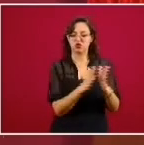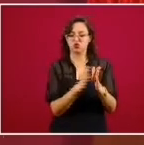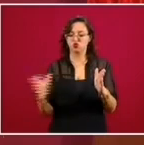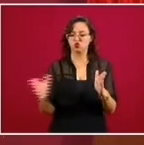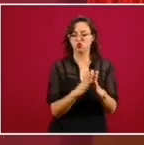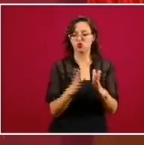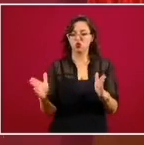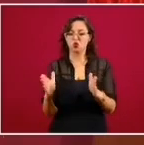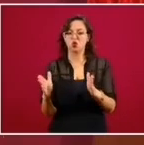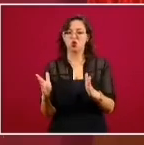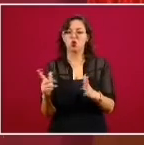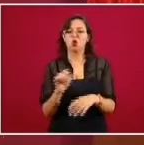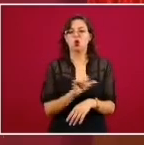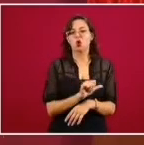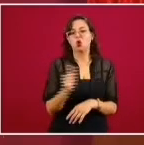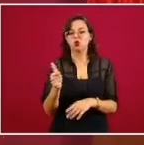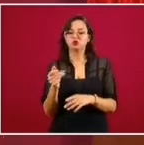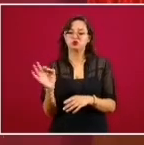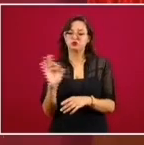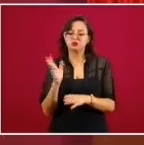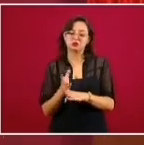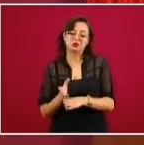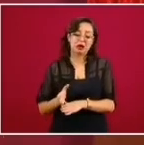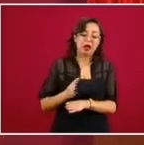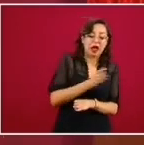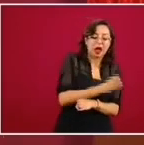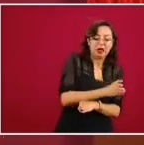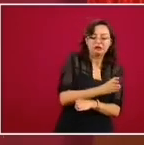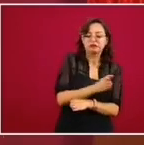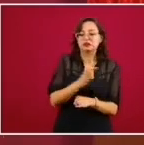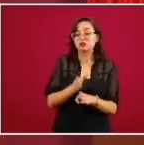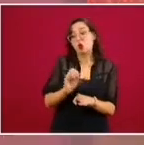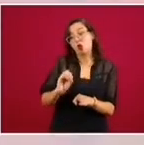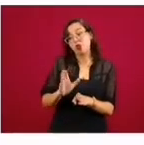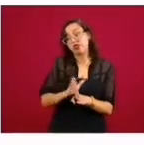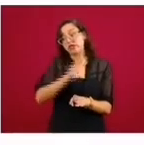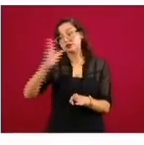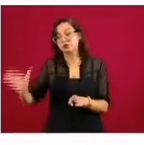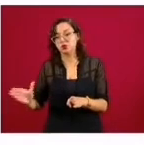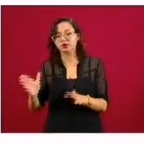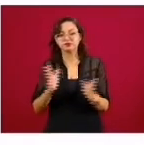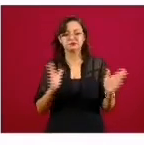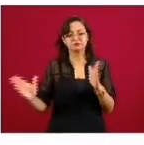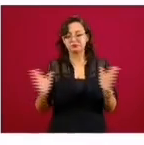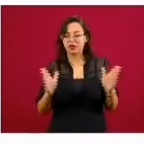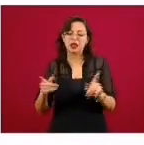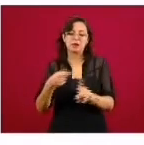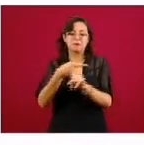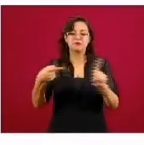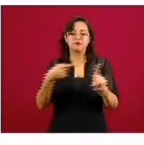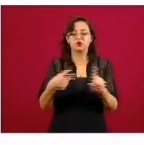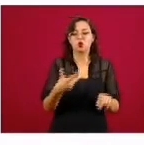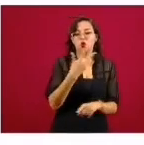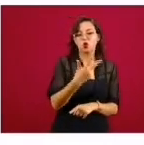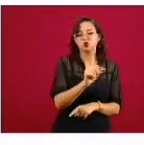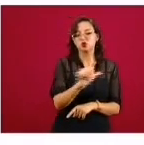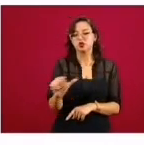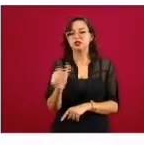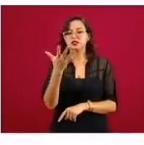un poco más optimistas de que fuera antes, un poco menos de que fuera después, pero hay un punto medio entre el 8 y el 10 de